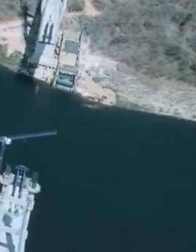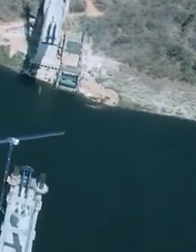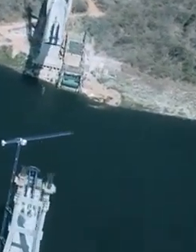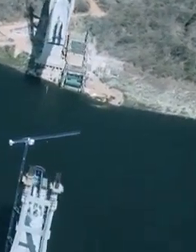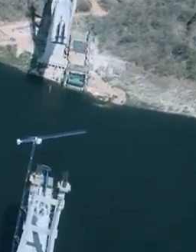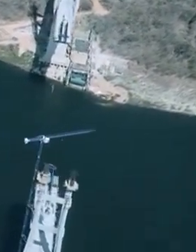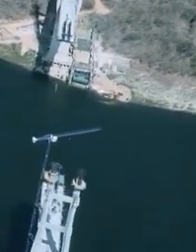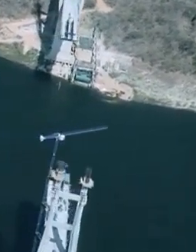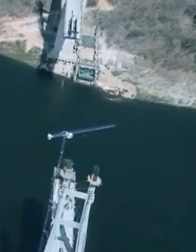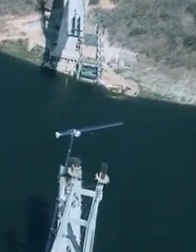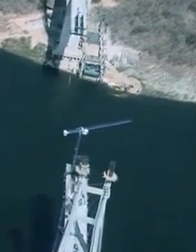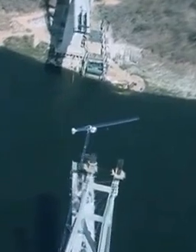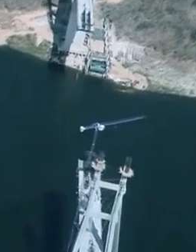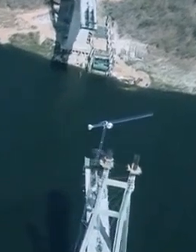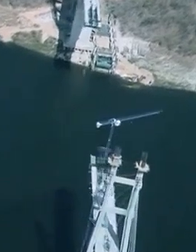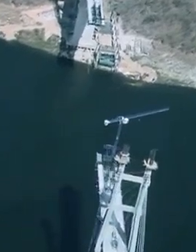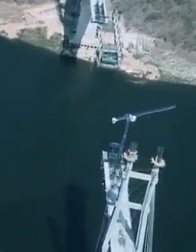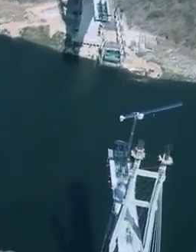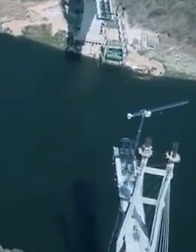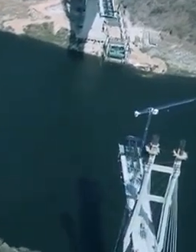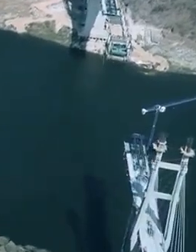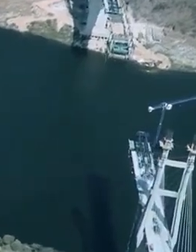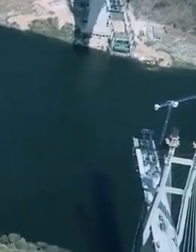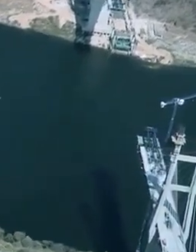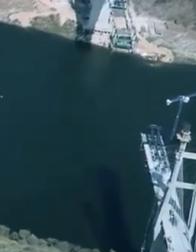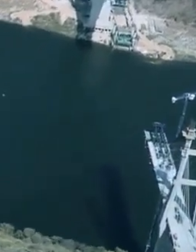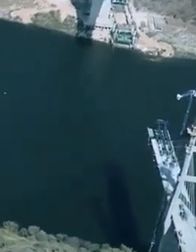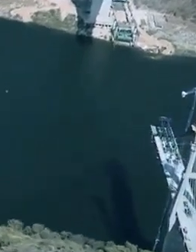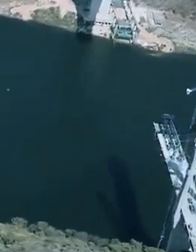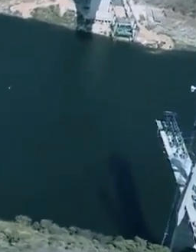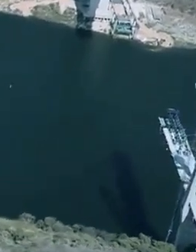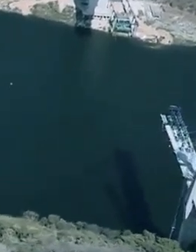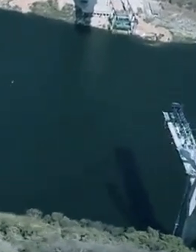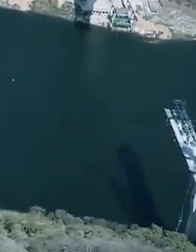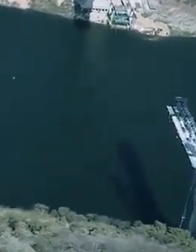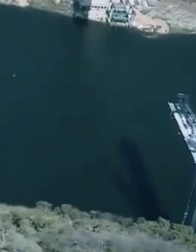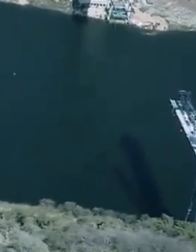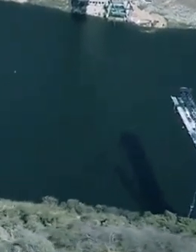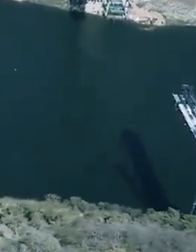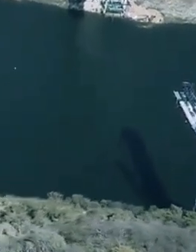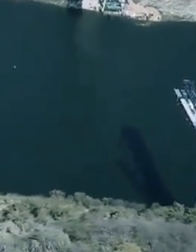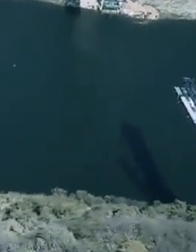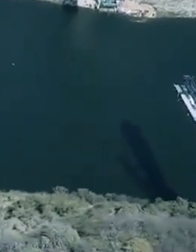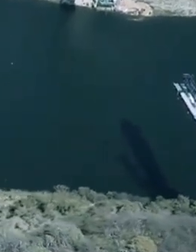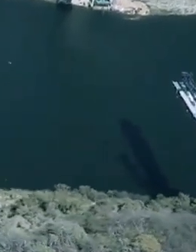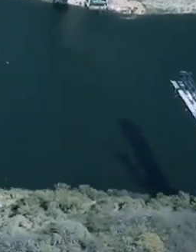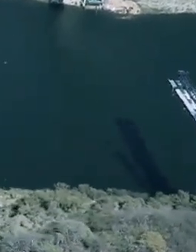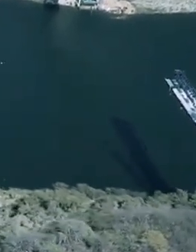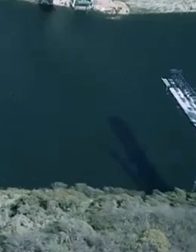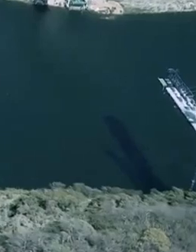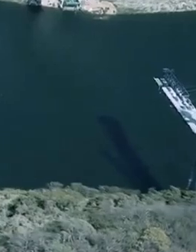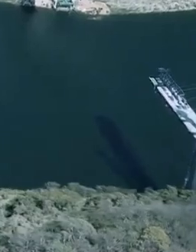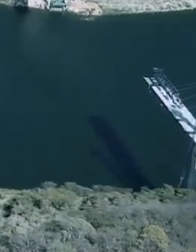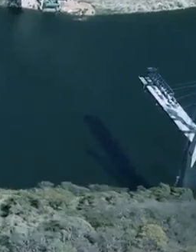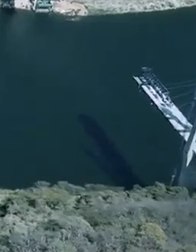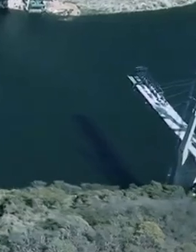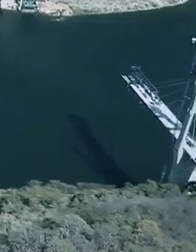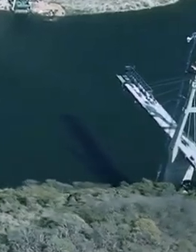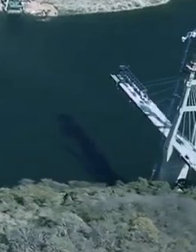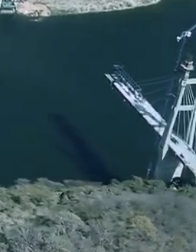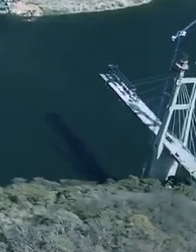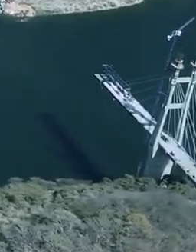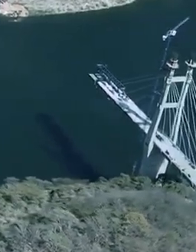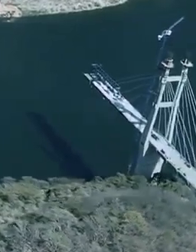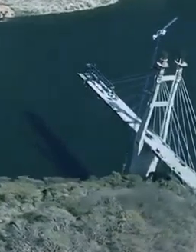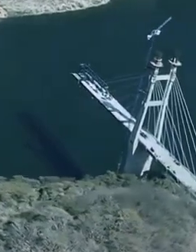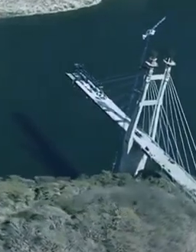esa presa, que es la Angostura, es el embalse más grande que hay en el país.